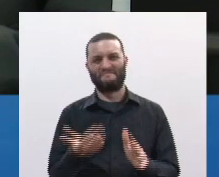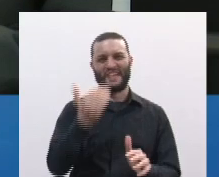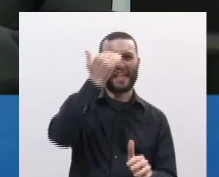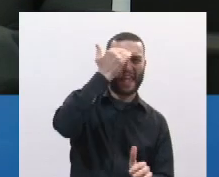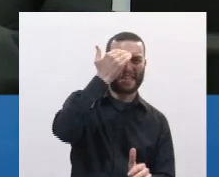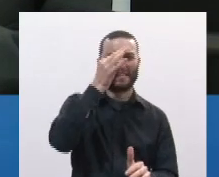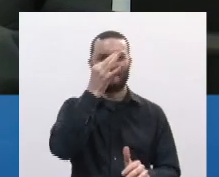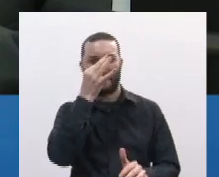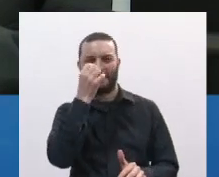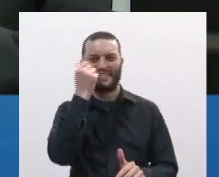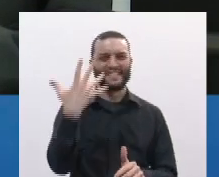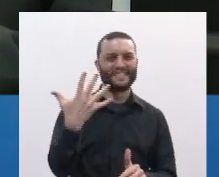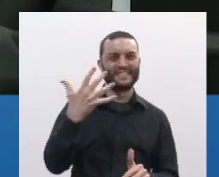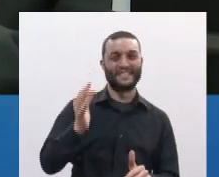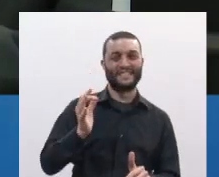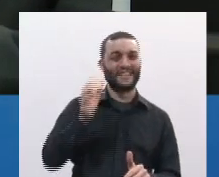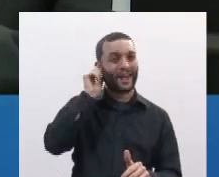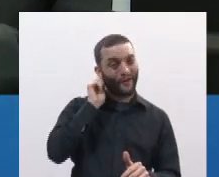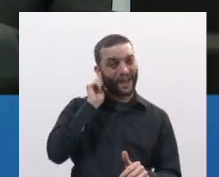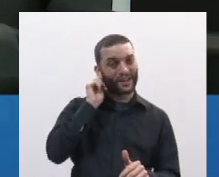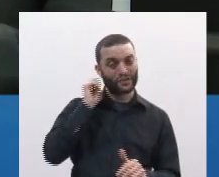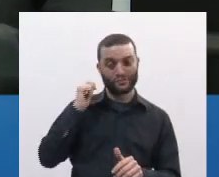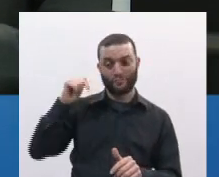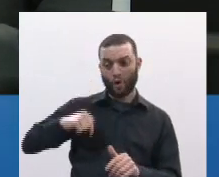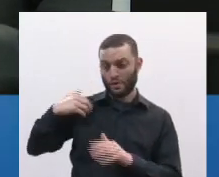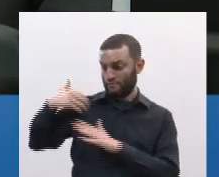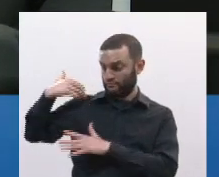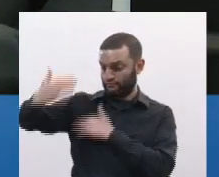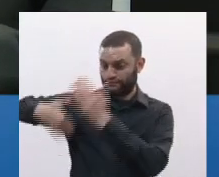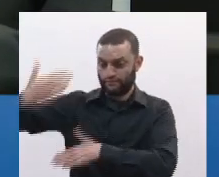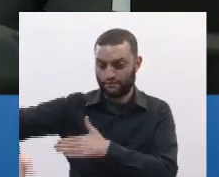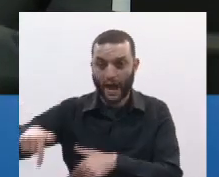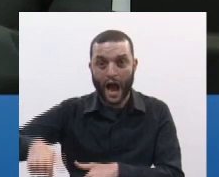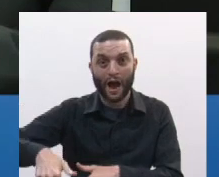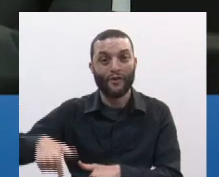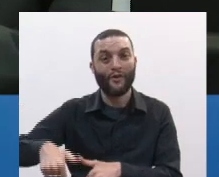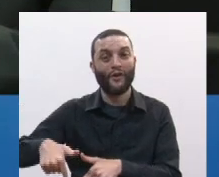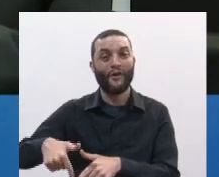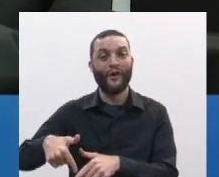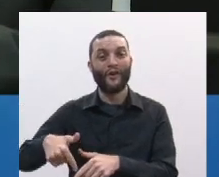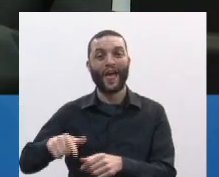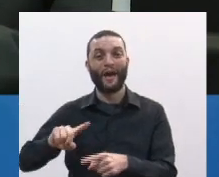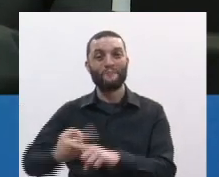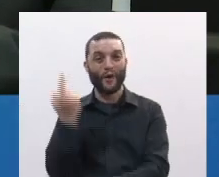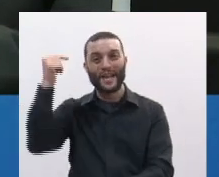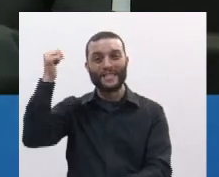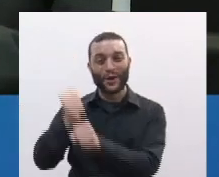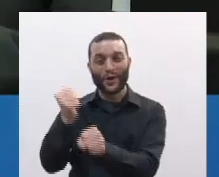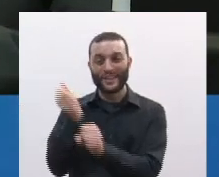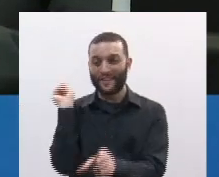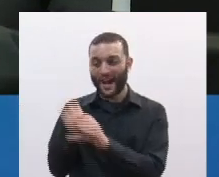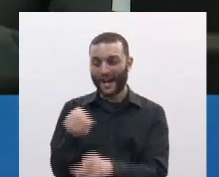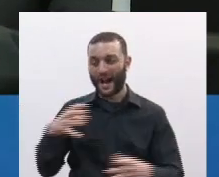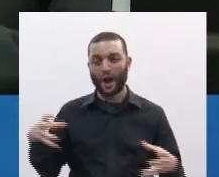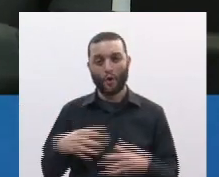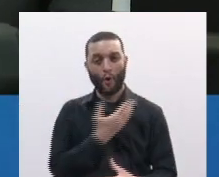tenían 15, 20, 25 años y hoy son funcionarios de este gobierno, de nuestro gobierno,